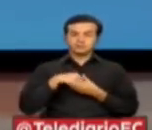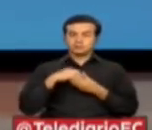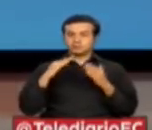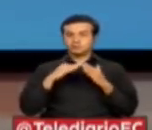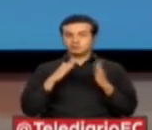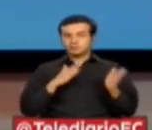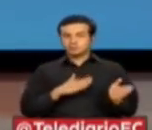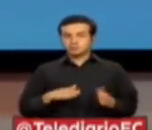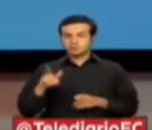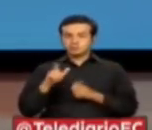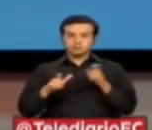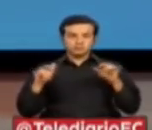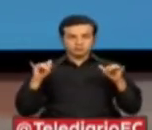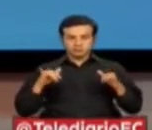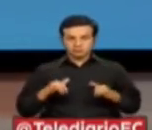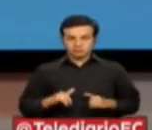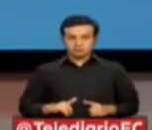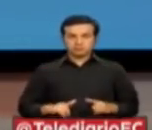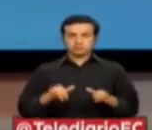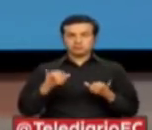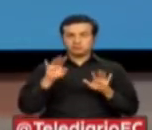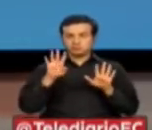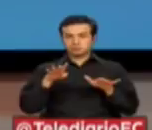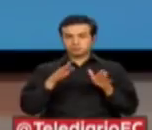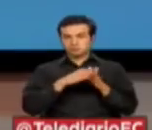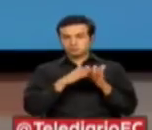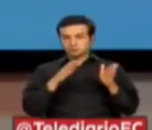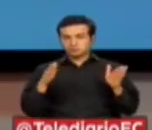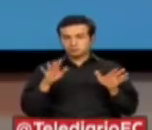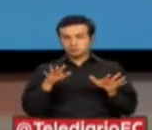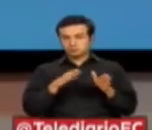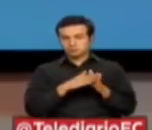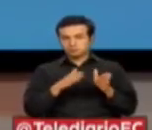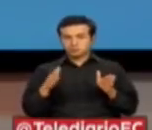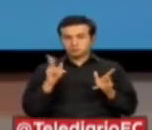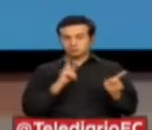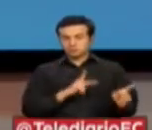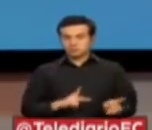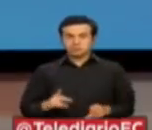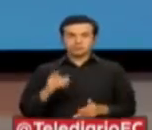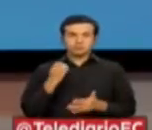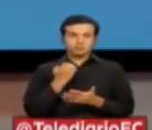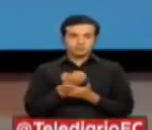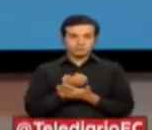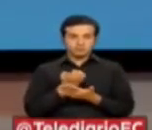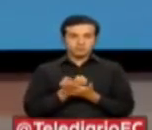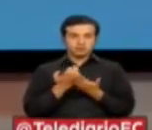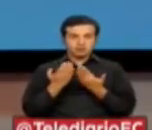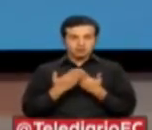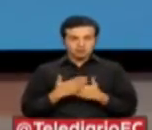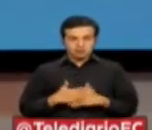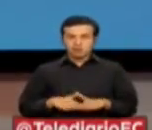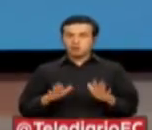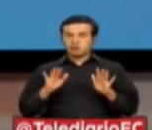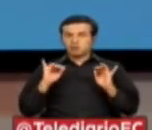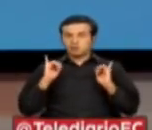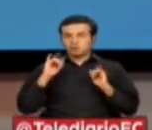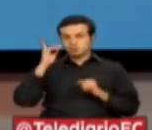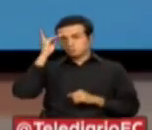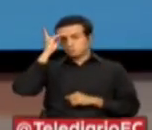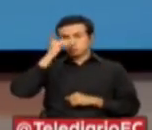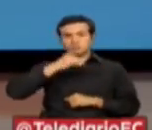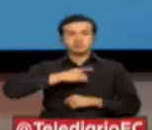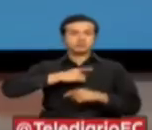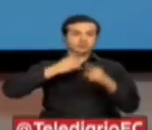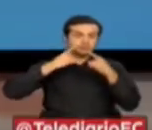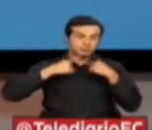sido la expectativa que se ha mantenido durante estos 9 meses respecto a cuál va a ser el plan económico. Esto, una vez que se resuelva hoy, creo que va